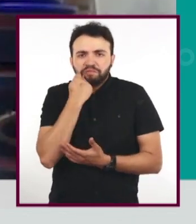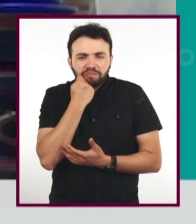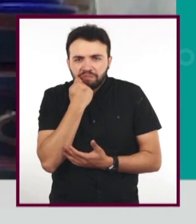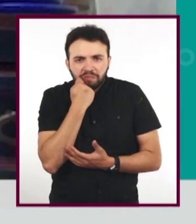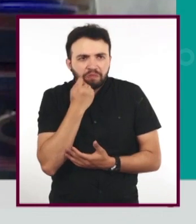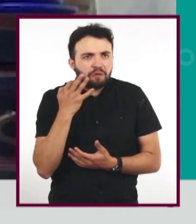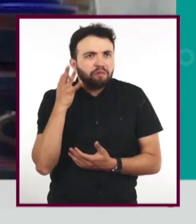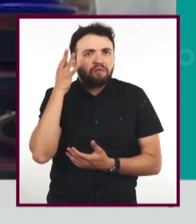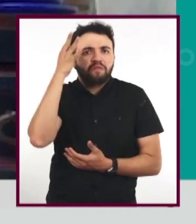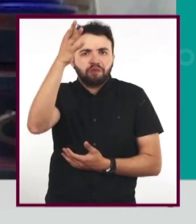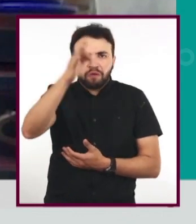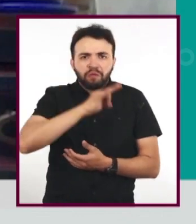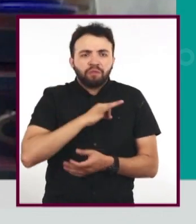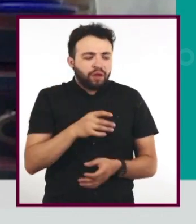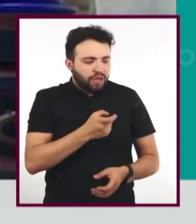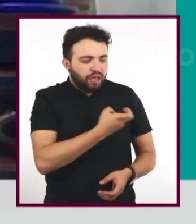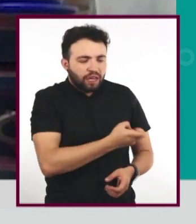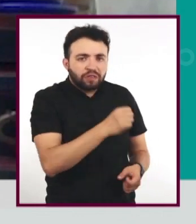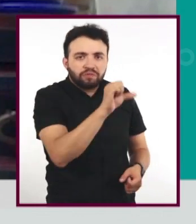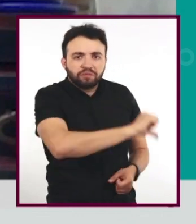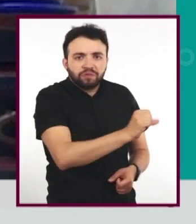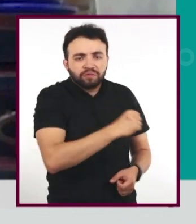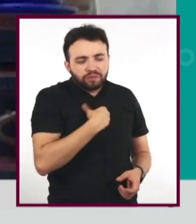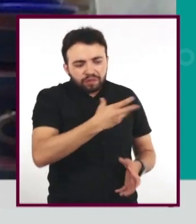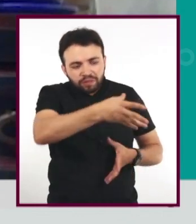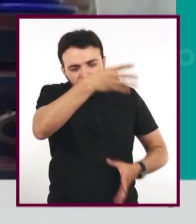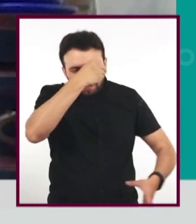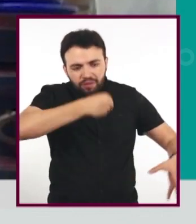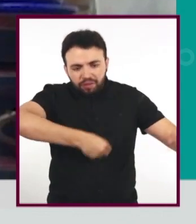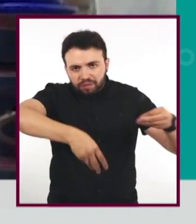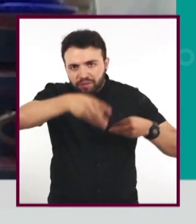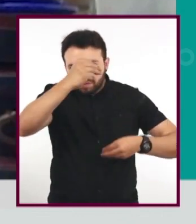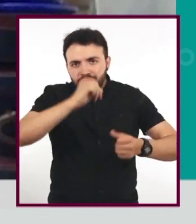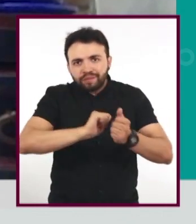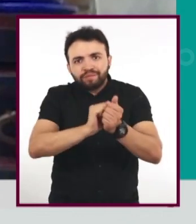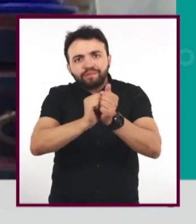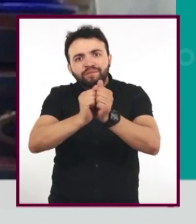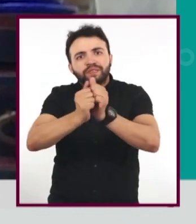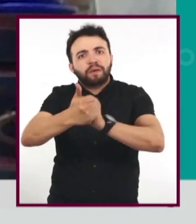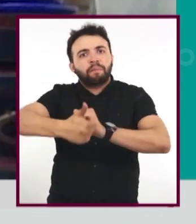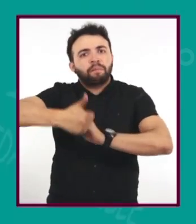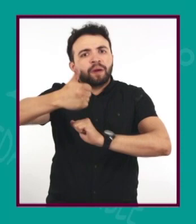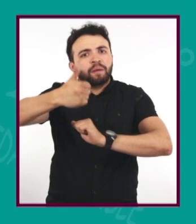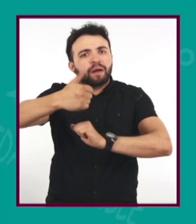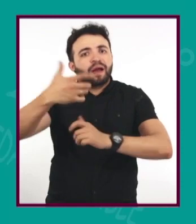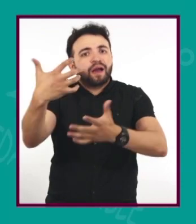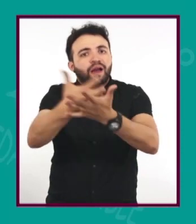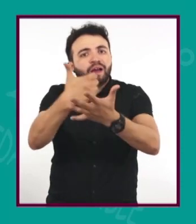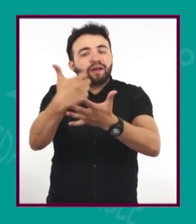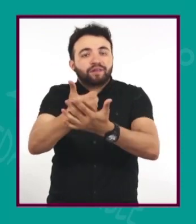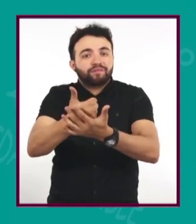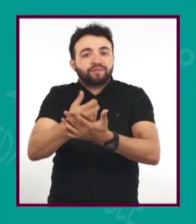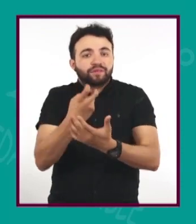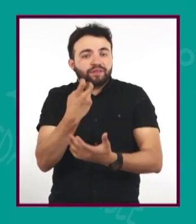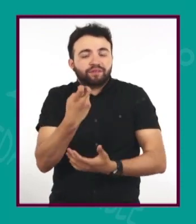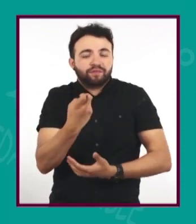esa formación que vamos teniendo a través de la pérdida nos enriquece muchísimo.